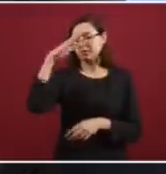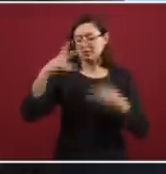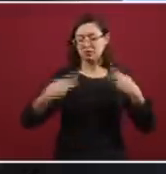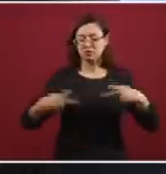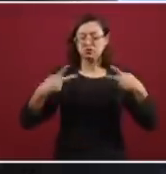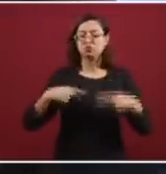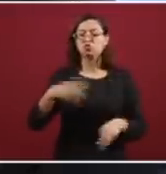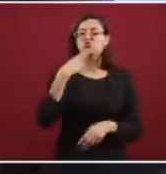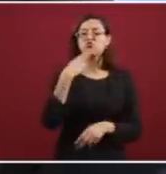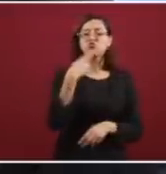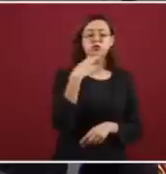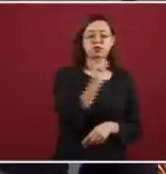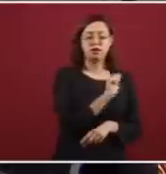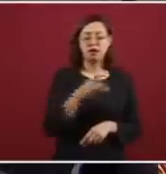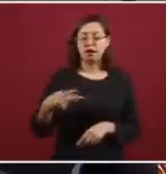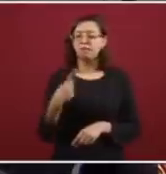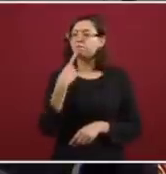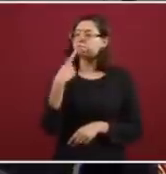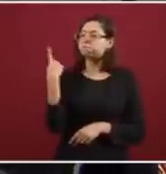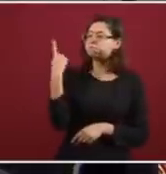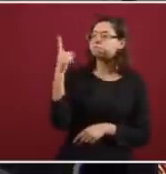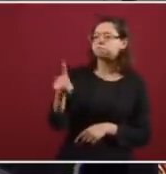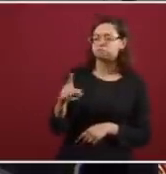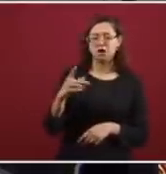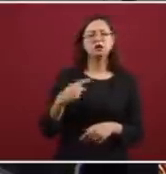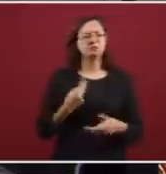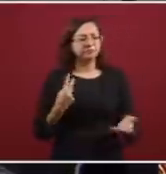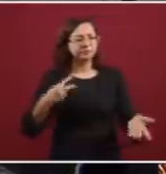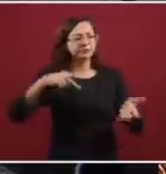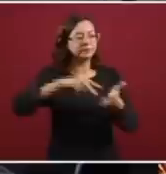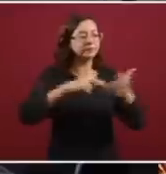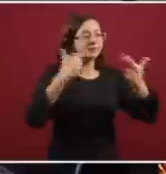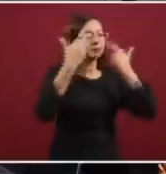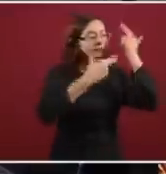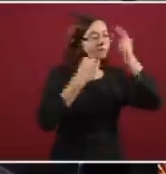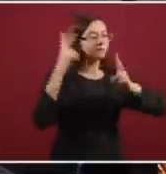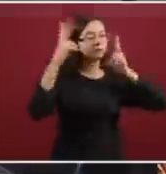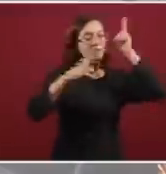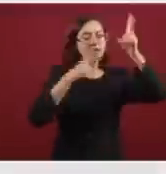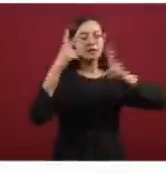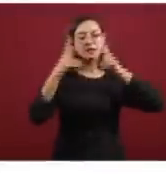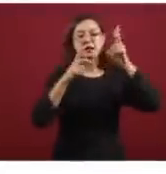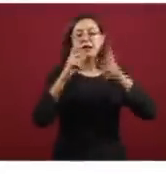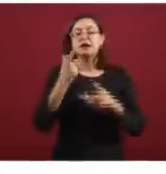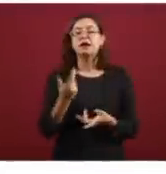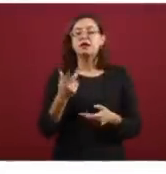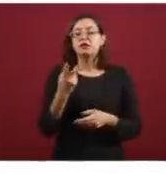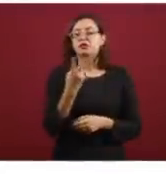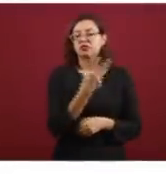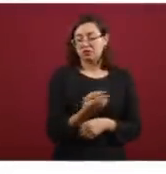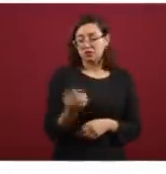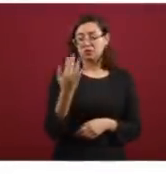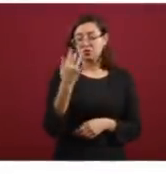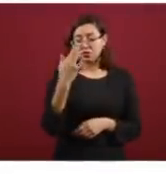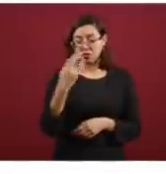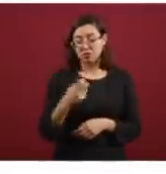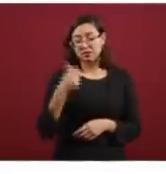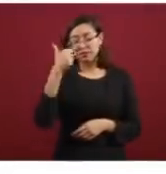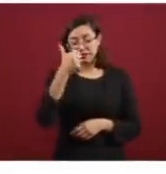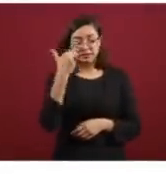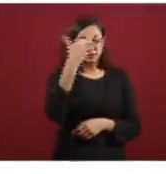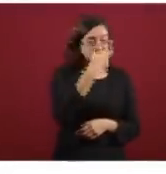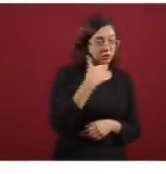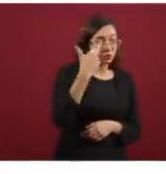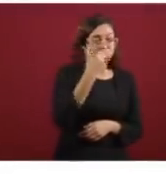de la app de Litro por Litro, a través de 256 visitas o verificaciones.